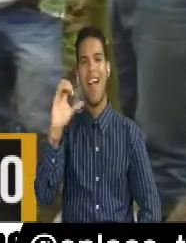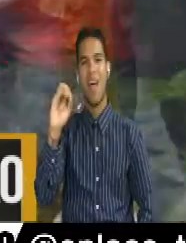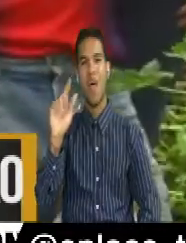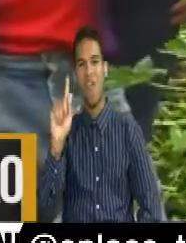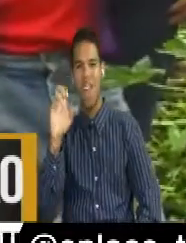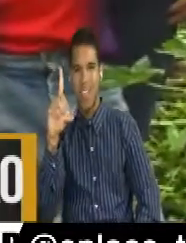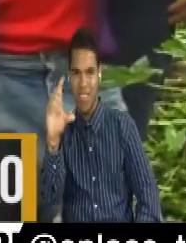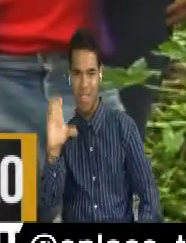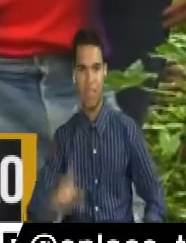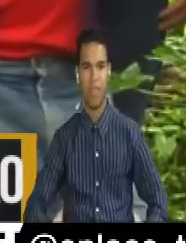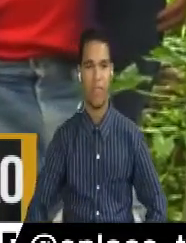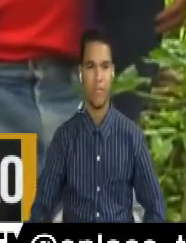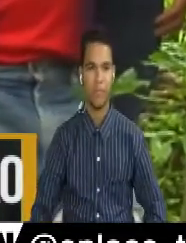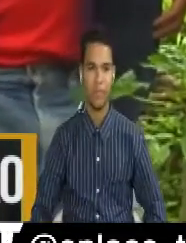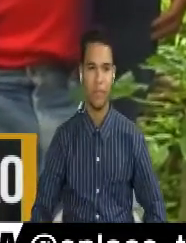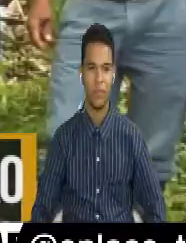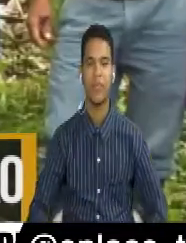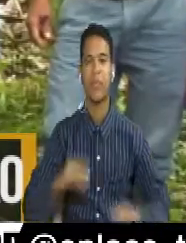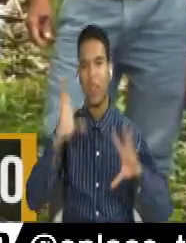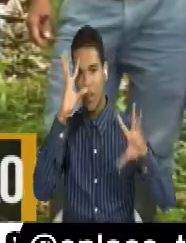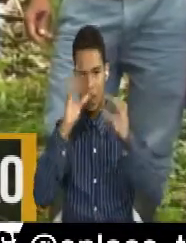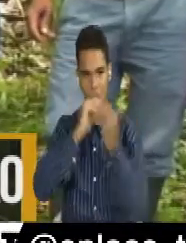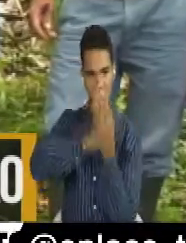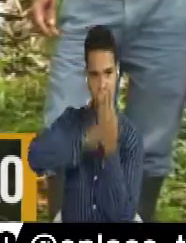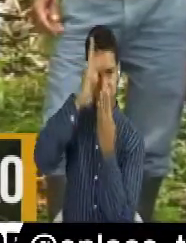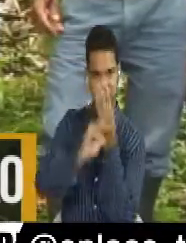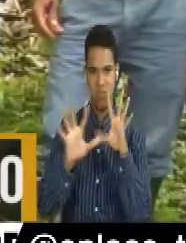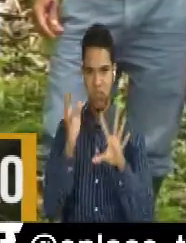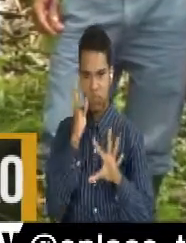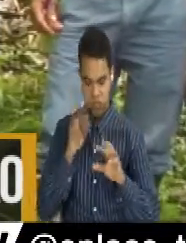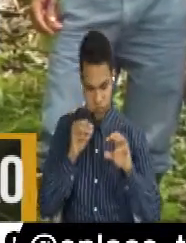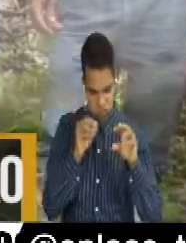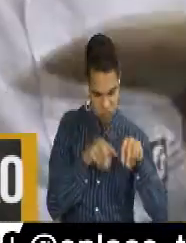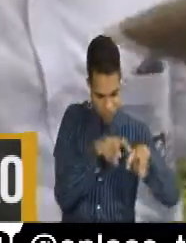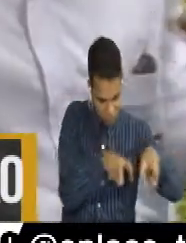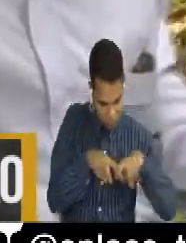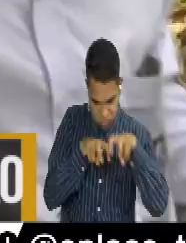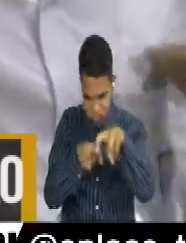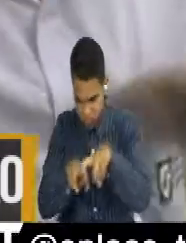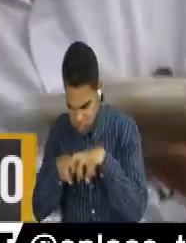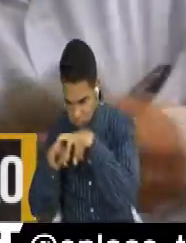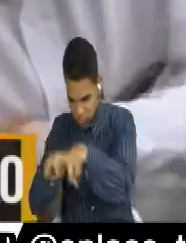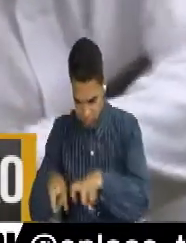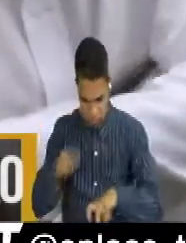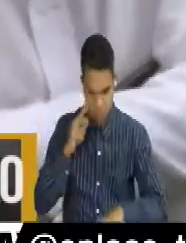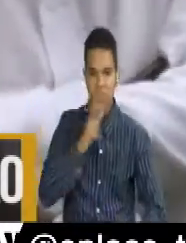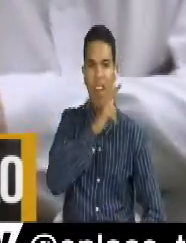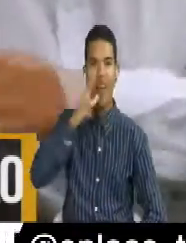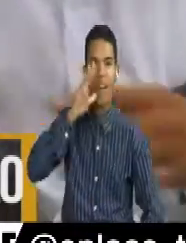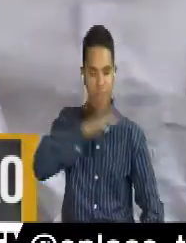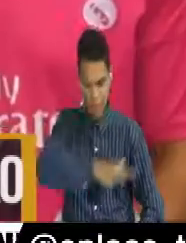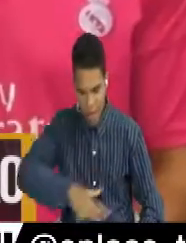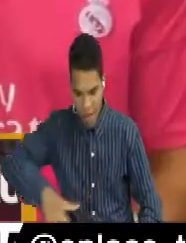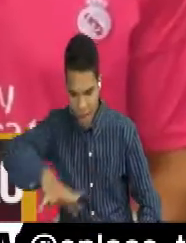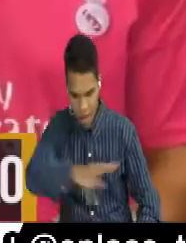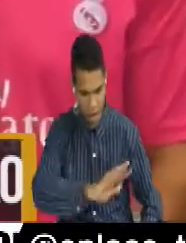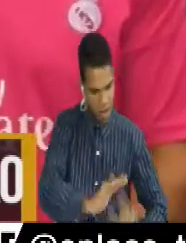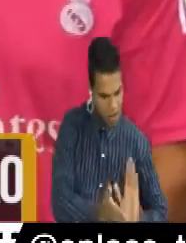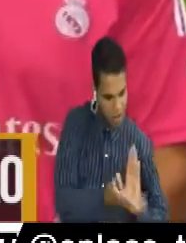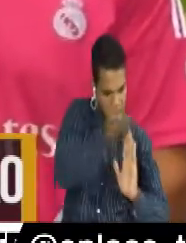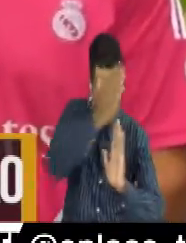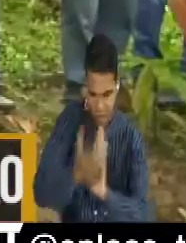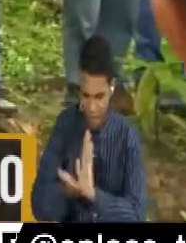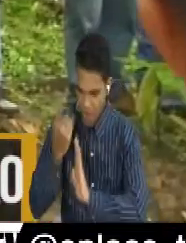Este convenio de renovación y rehabilitación de los cultivos de cacao incluye el acompañamiento técnico en cada finca para mejorar el desarrollo de la